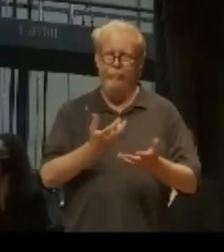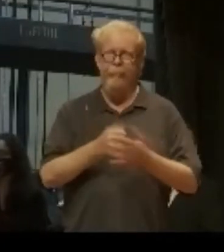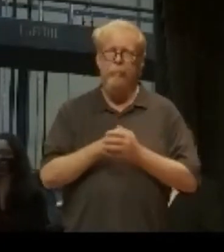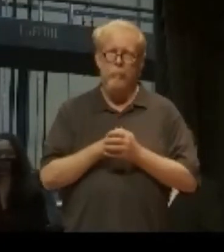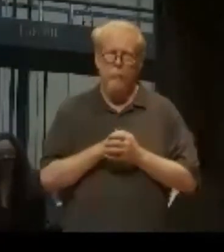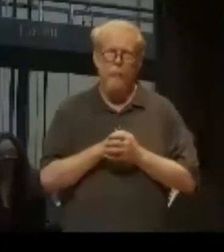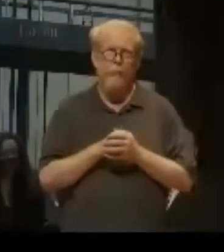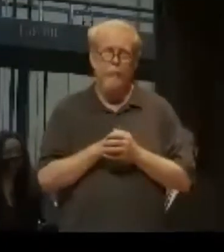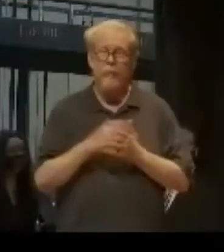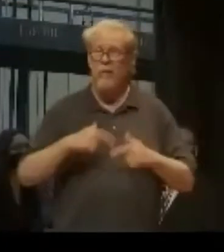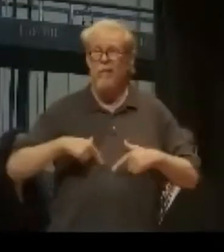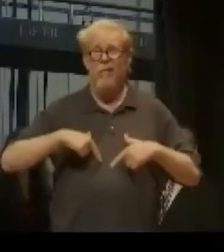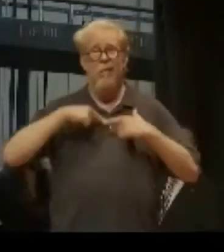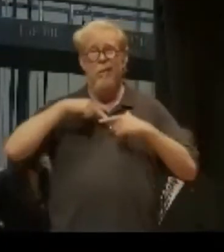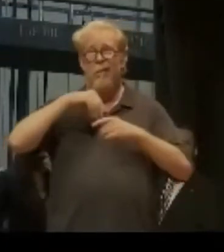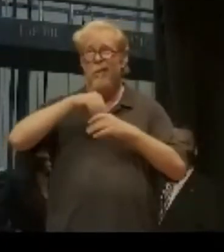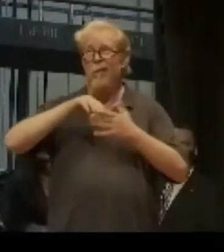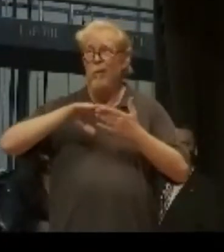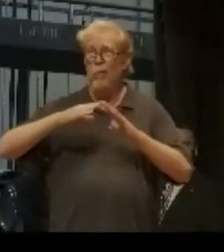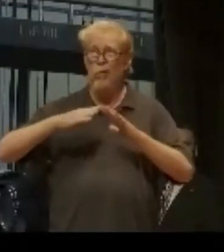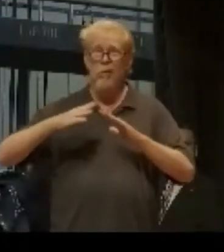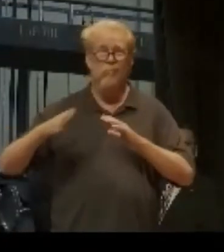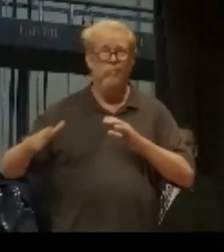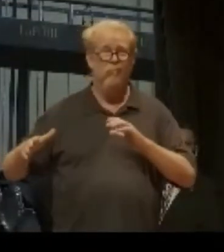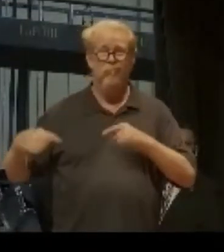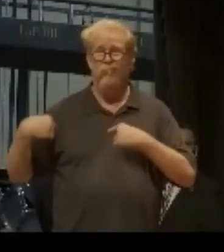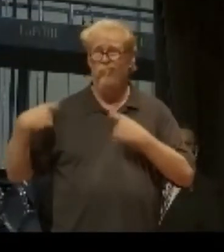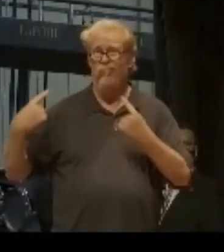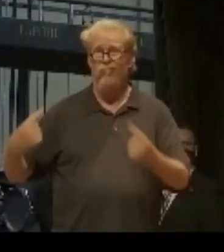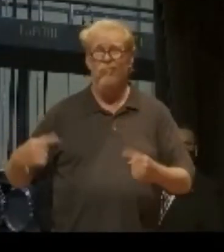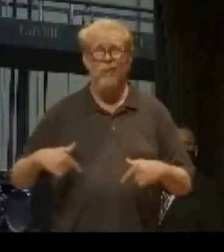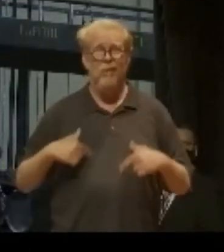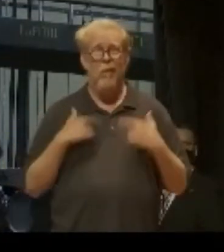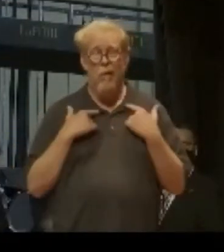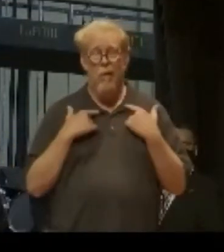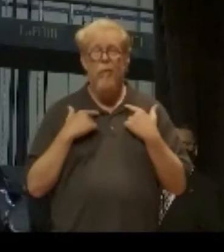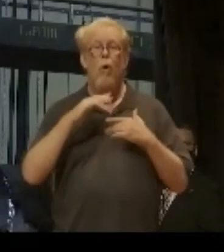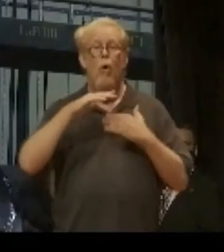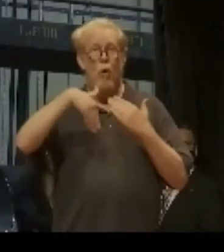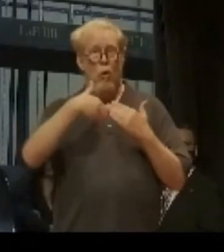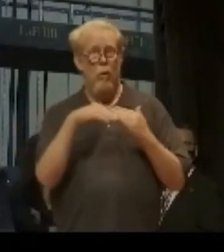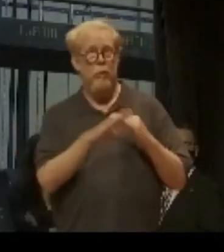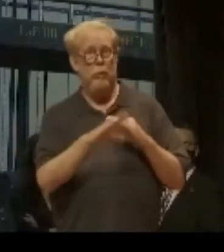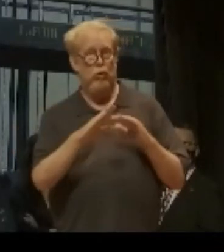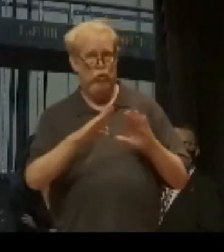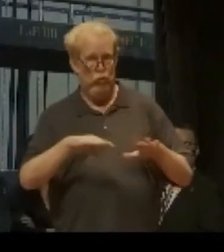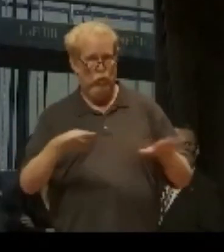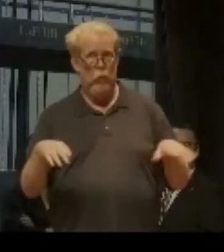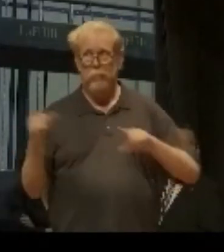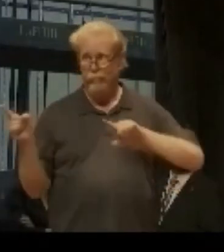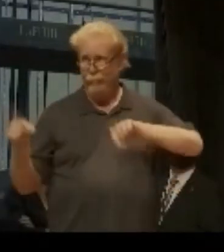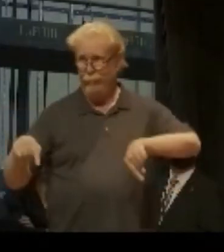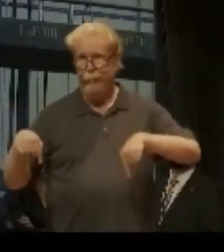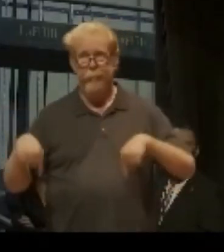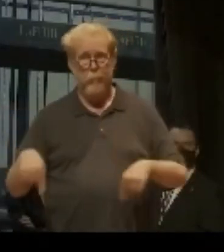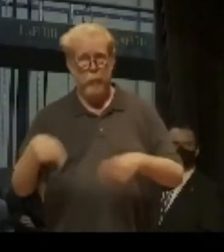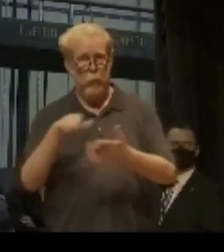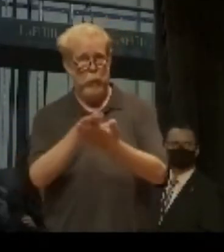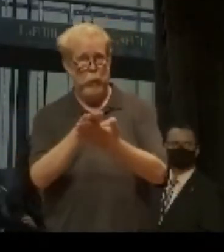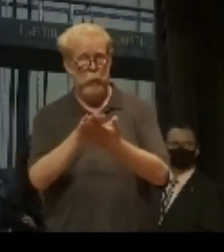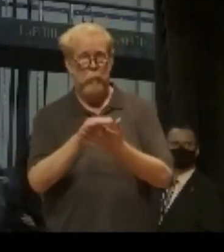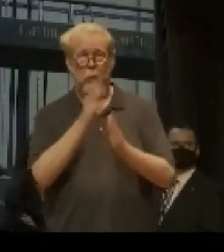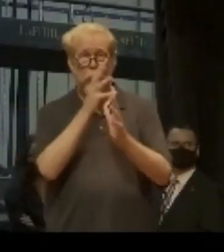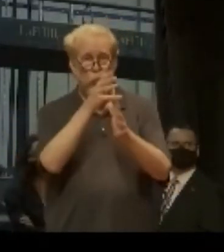corazón. Él ha vivido en esta comunidad toda su vida. Todos sus hijos pasaron por nuestras escuelas, incluyendo